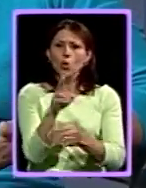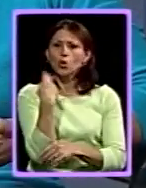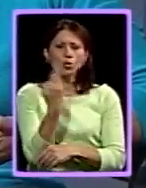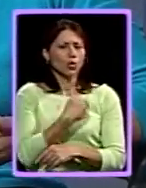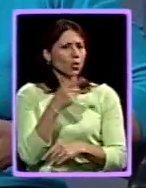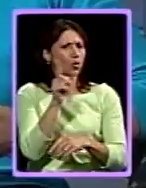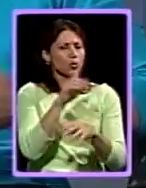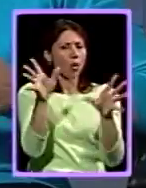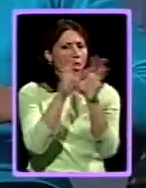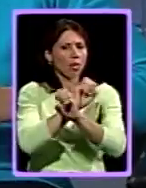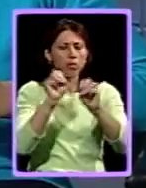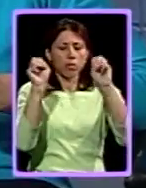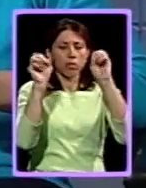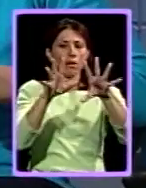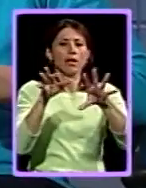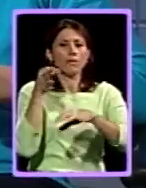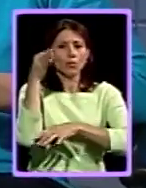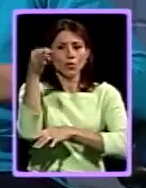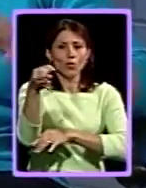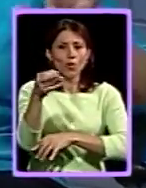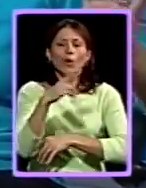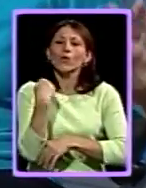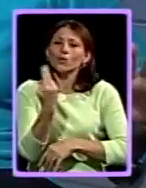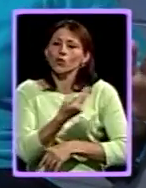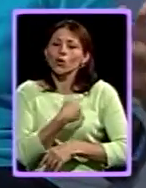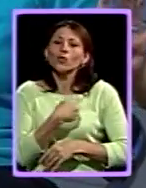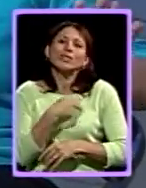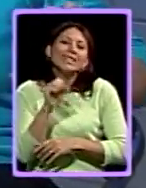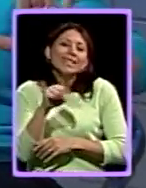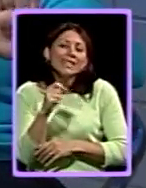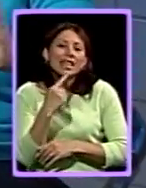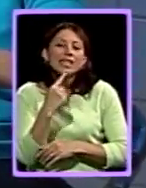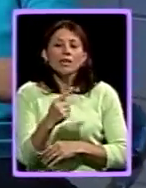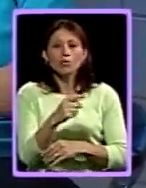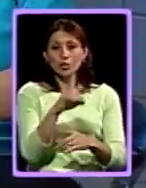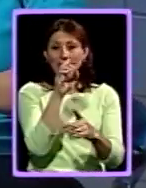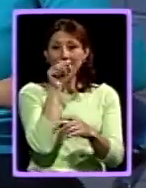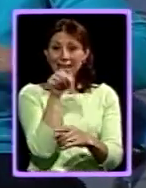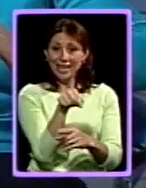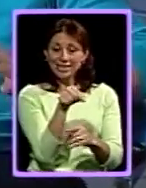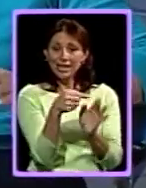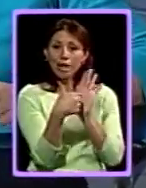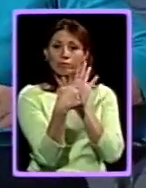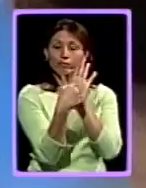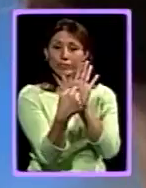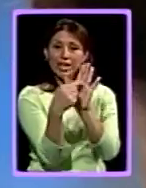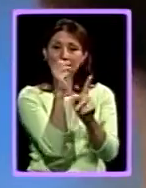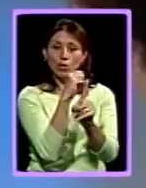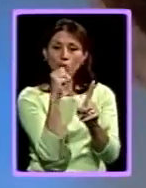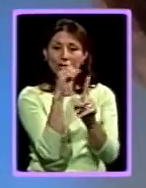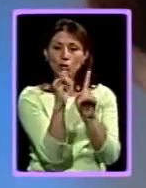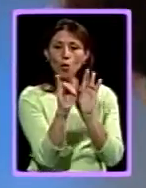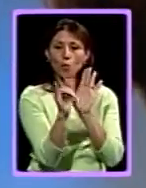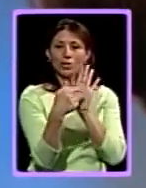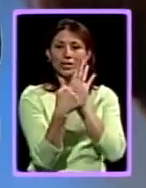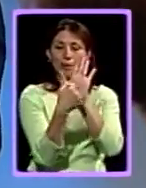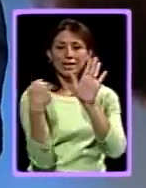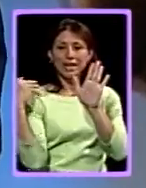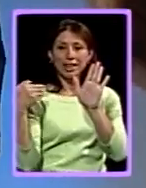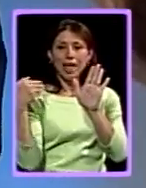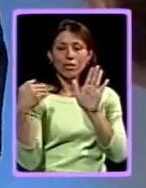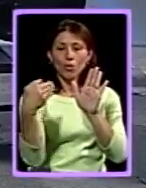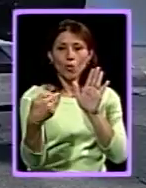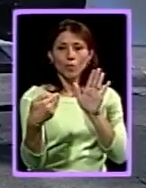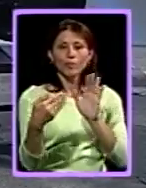dedicamos a adivinar el futuro, sí nos dedicamos a decir: esta es la situación como se está presentando, así está el paciente, así vamos, ¿verdad? Y tal